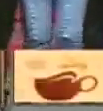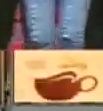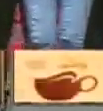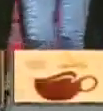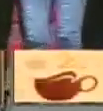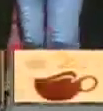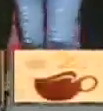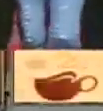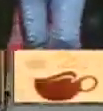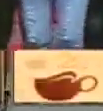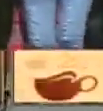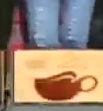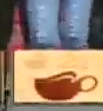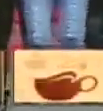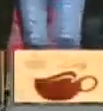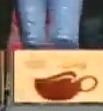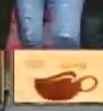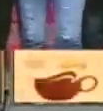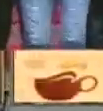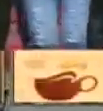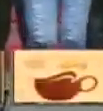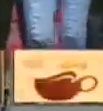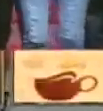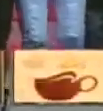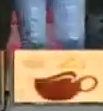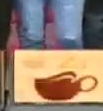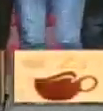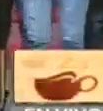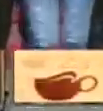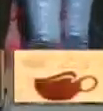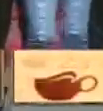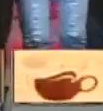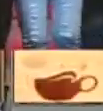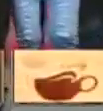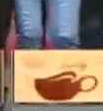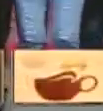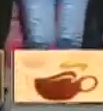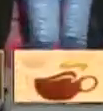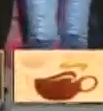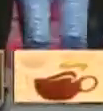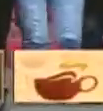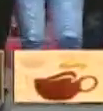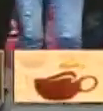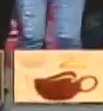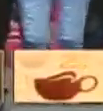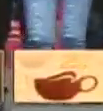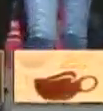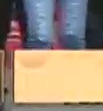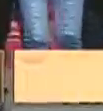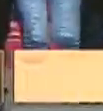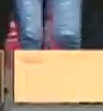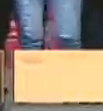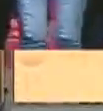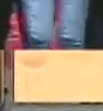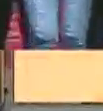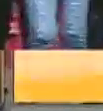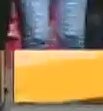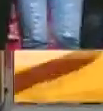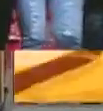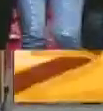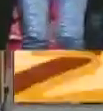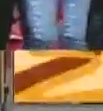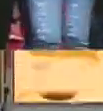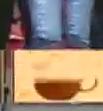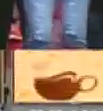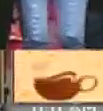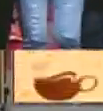amenazas nuestra coraza es la hermandad. Venezuela tiene con qué, por los niños que aquí han crecido.